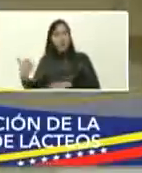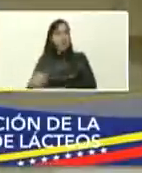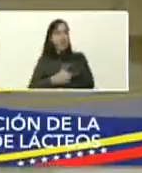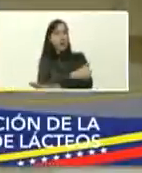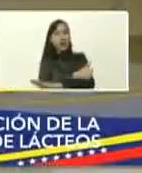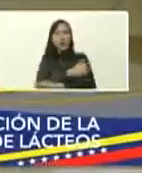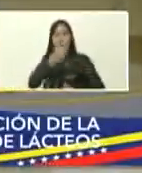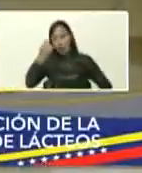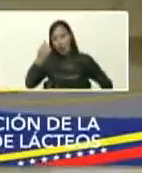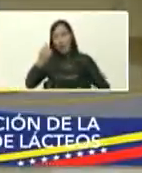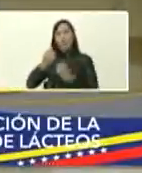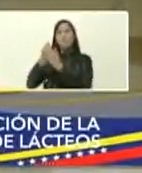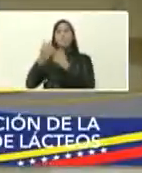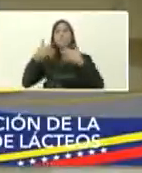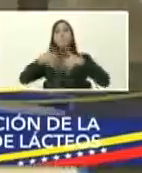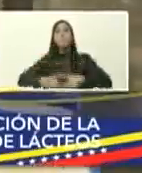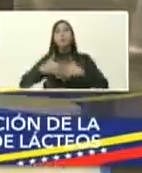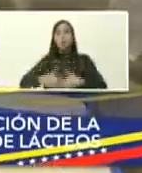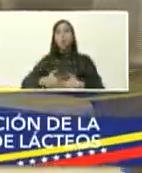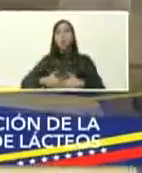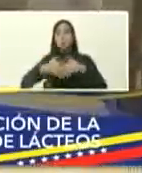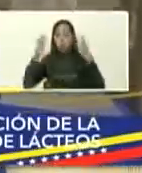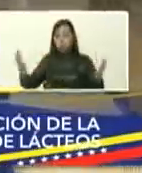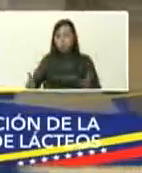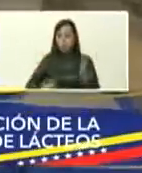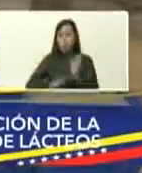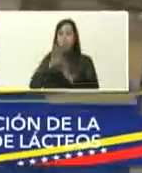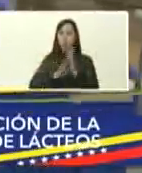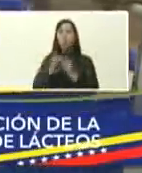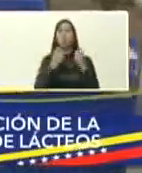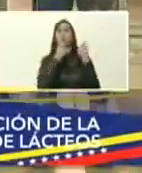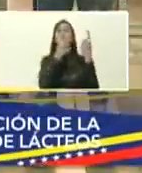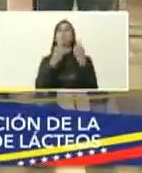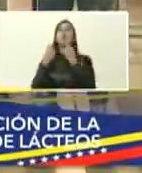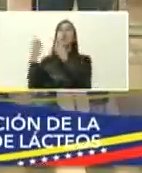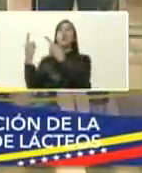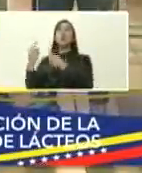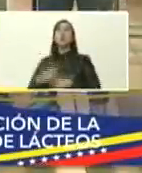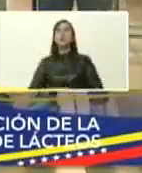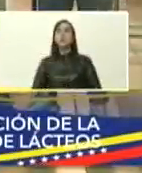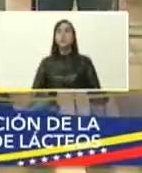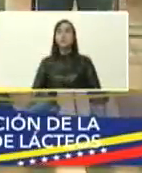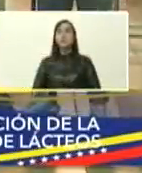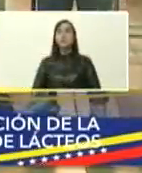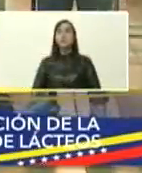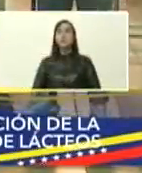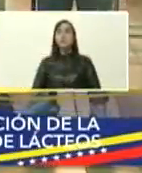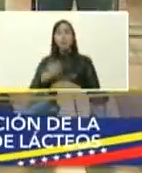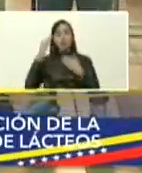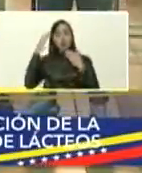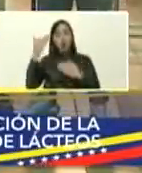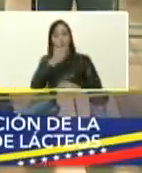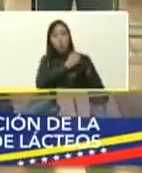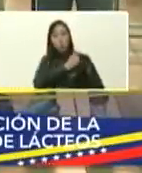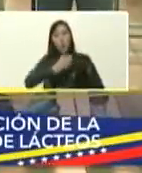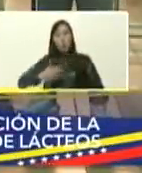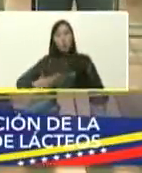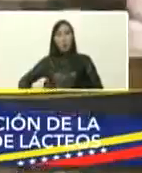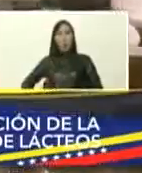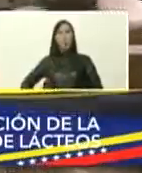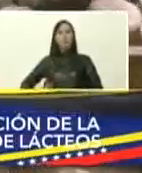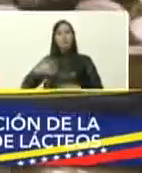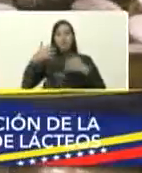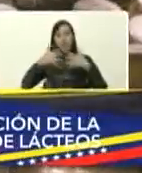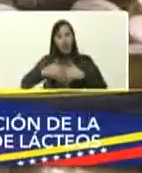local, con el empresariado nacionalista impulsando el proceso exportador. Guillermo. Gracias, gobernador. Saludos, presidente. Génica es una empresa